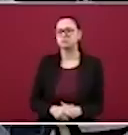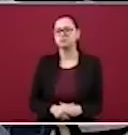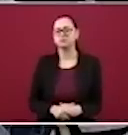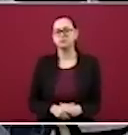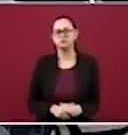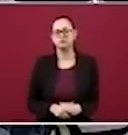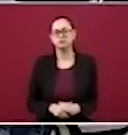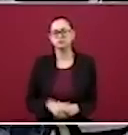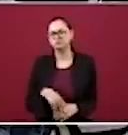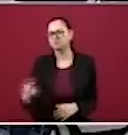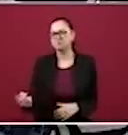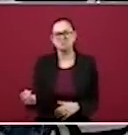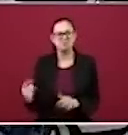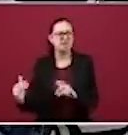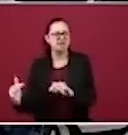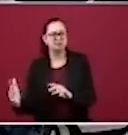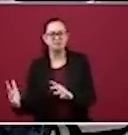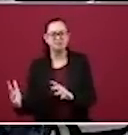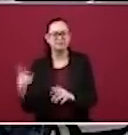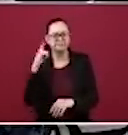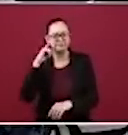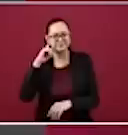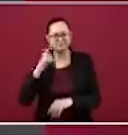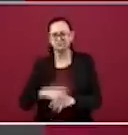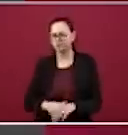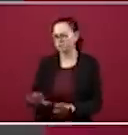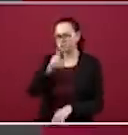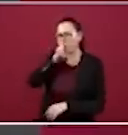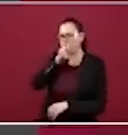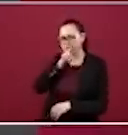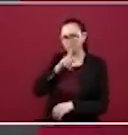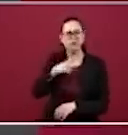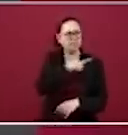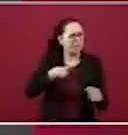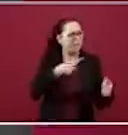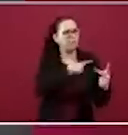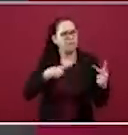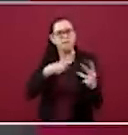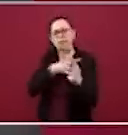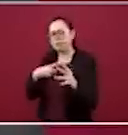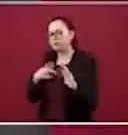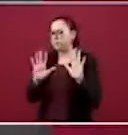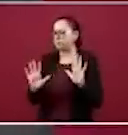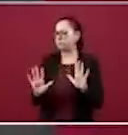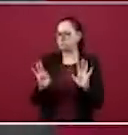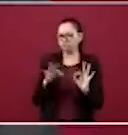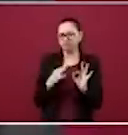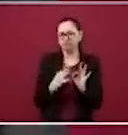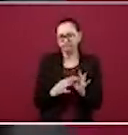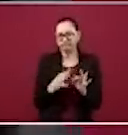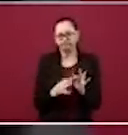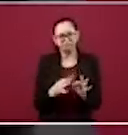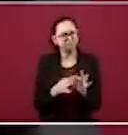Vamos a cumplir todos los compromisos que tenemos. O sea, Pemex nunca va